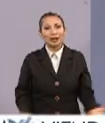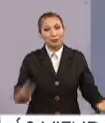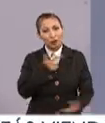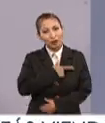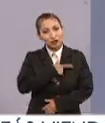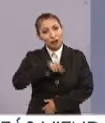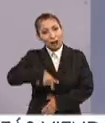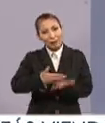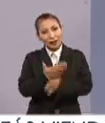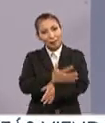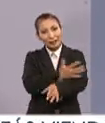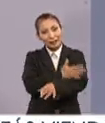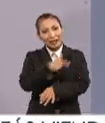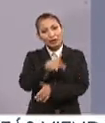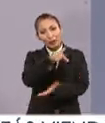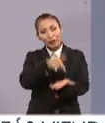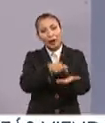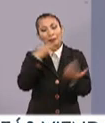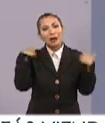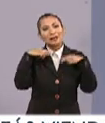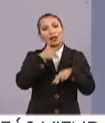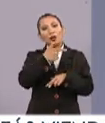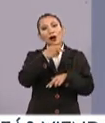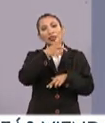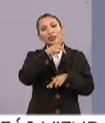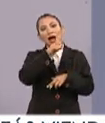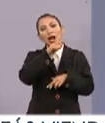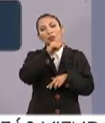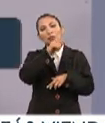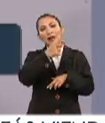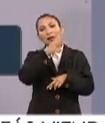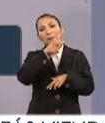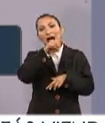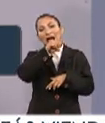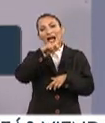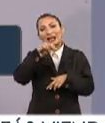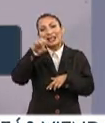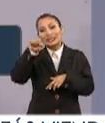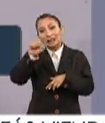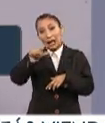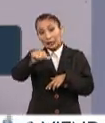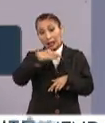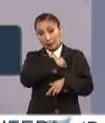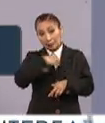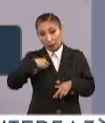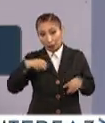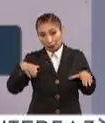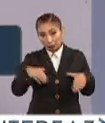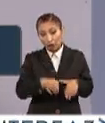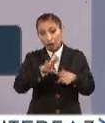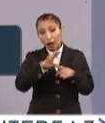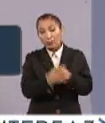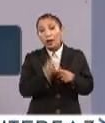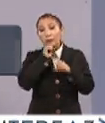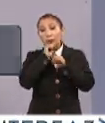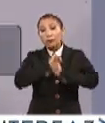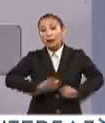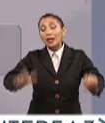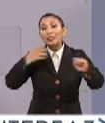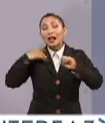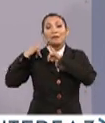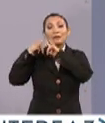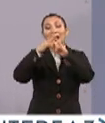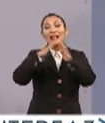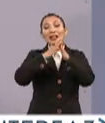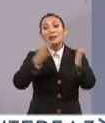Tengo el gusto de que esta mañana nos acompañe en el estudio la maestra Guadalupe Vanessa Carolina Gutiérrez Hernández. Ella es integrante de la Comisión de Difusión de la Feria